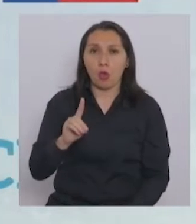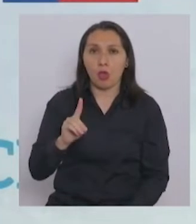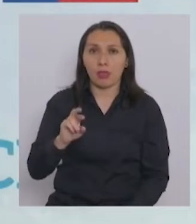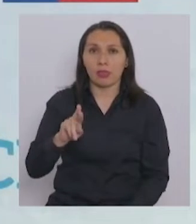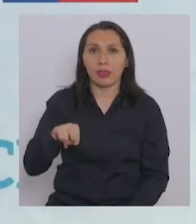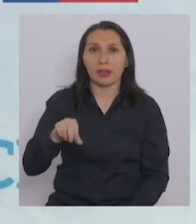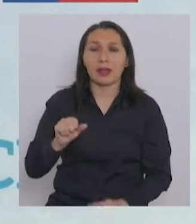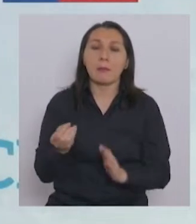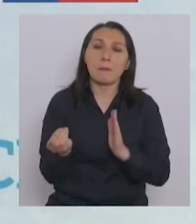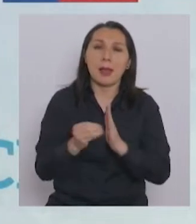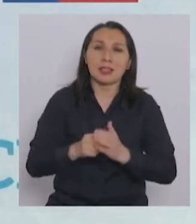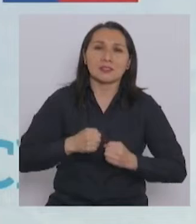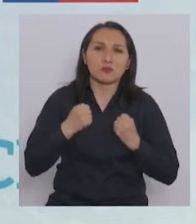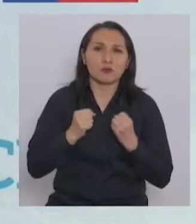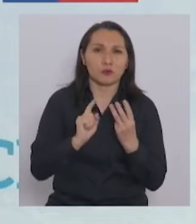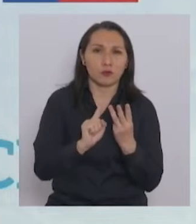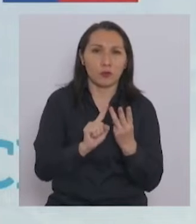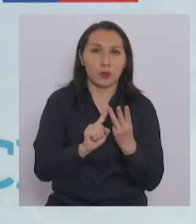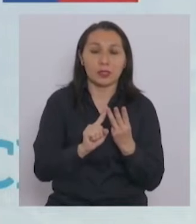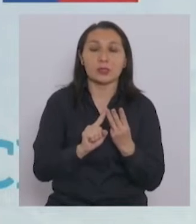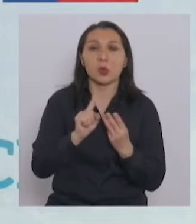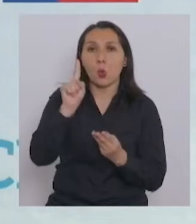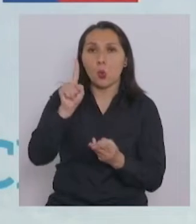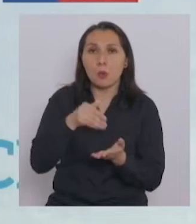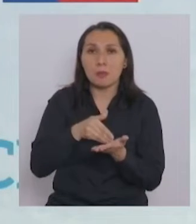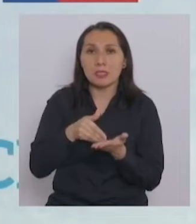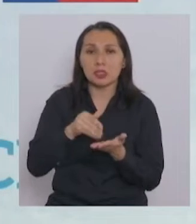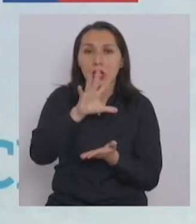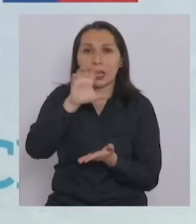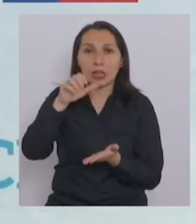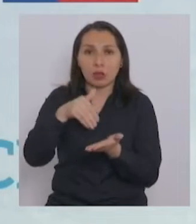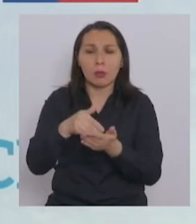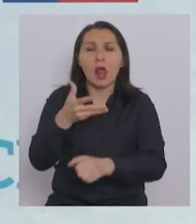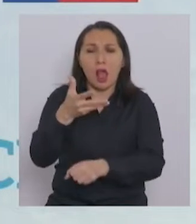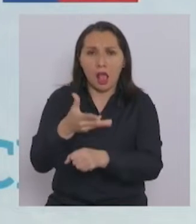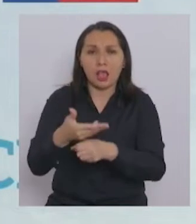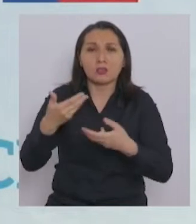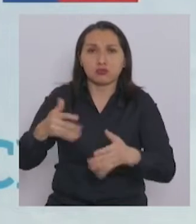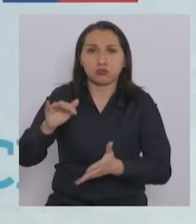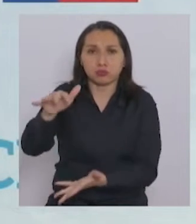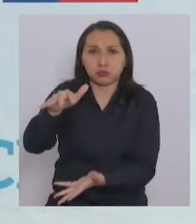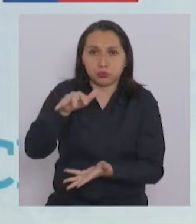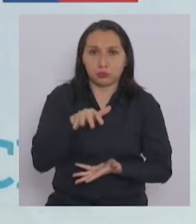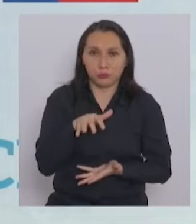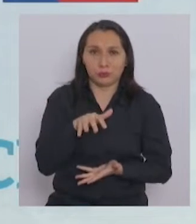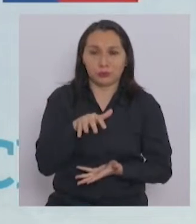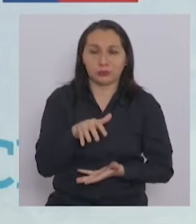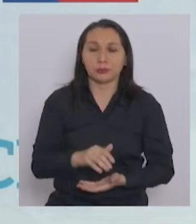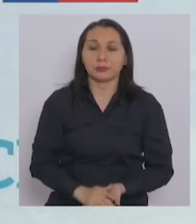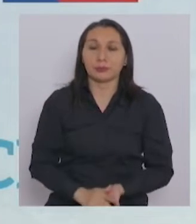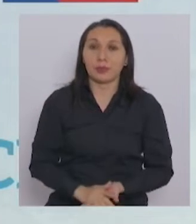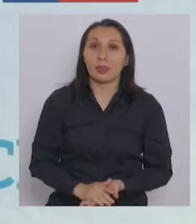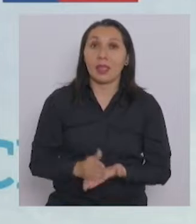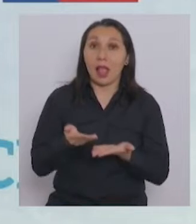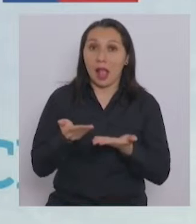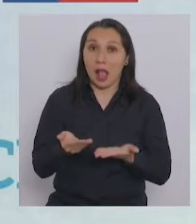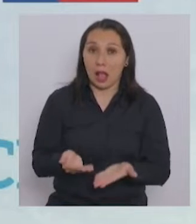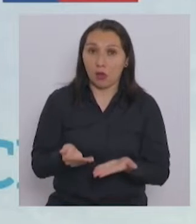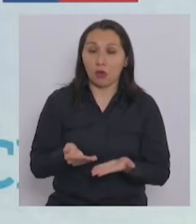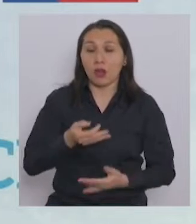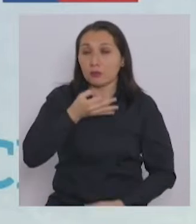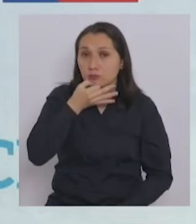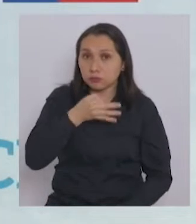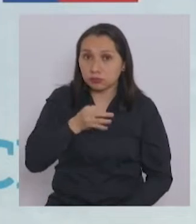de refuerzo, para lo cual tenemos 1,5 millones de dosis disponibles. Ahora se dirigirá